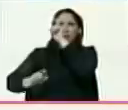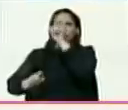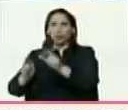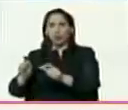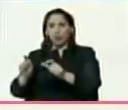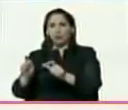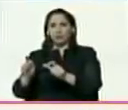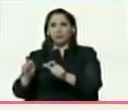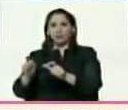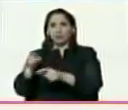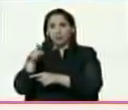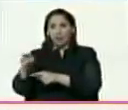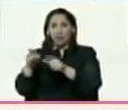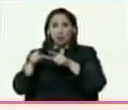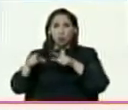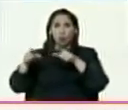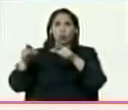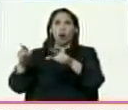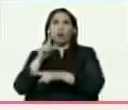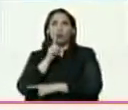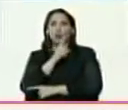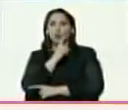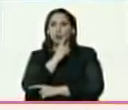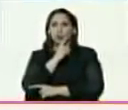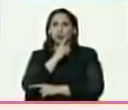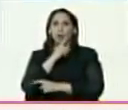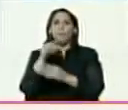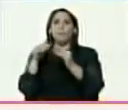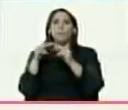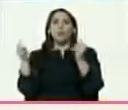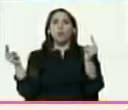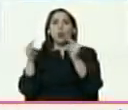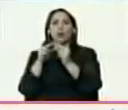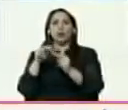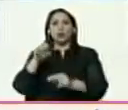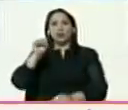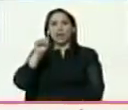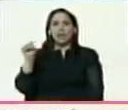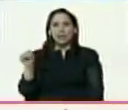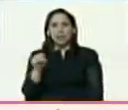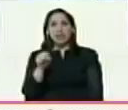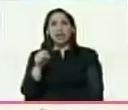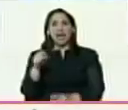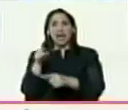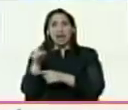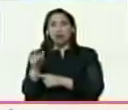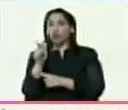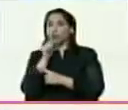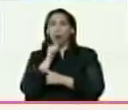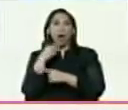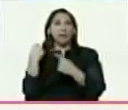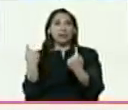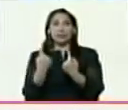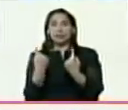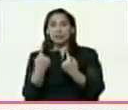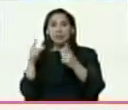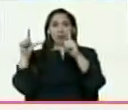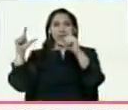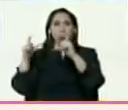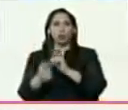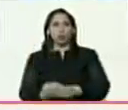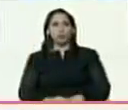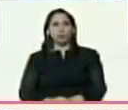esta zona conocida como puerto de santander por lo tanto no se trata de una simple fotos no